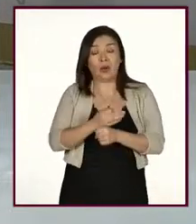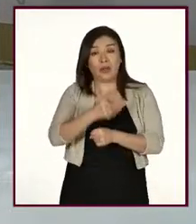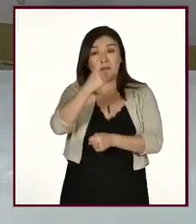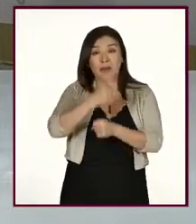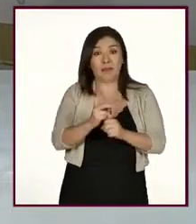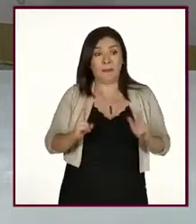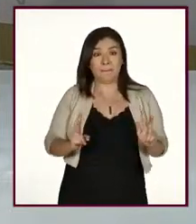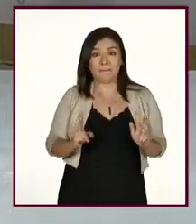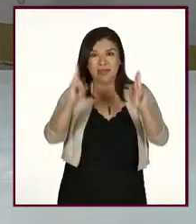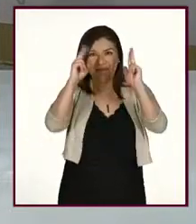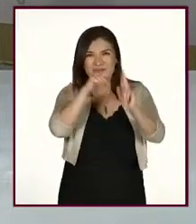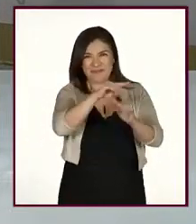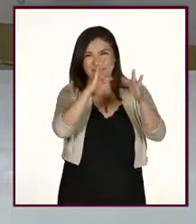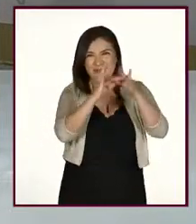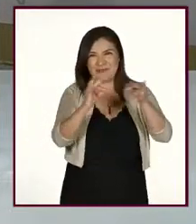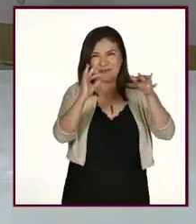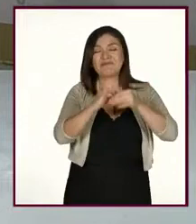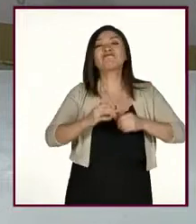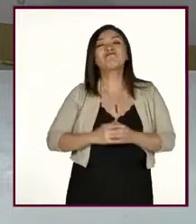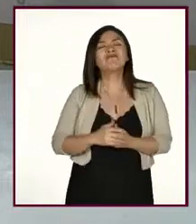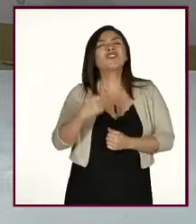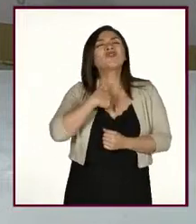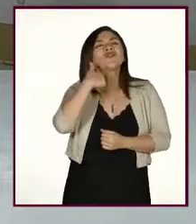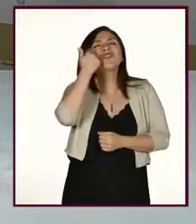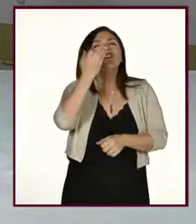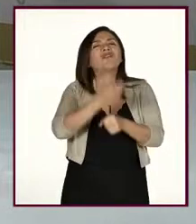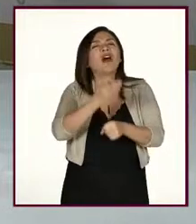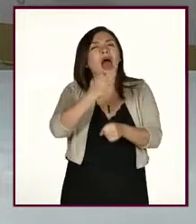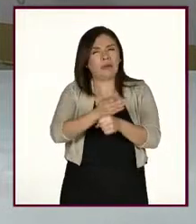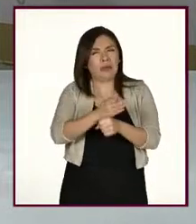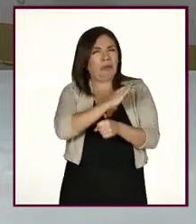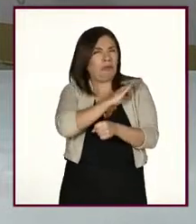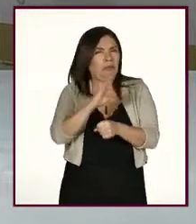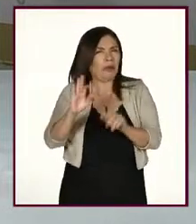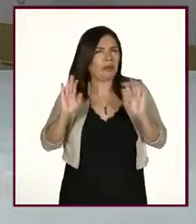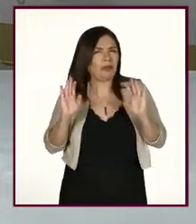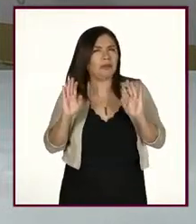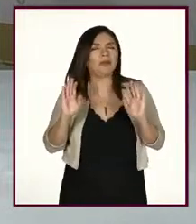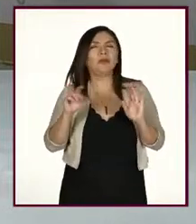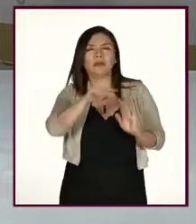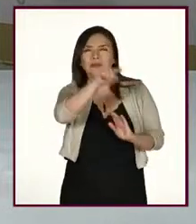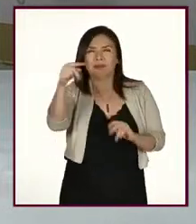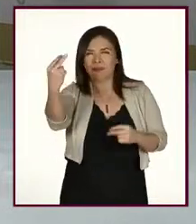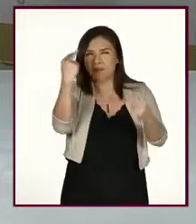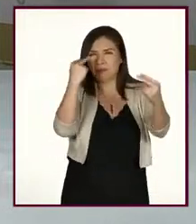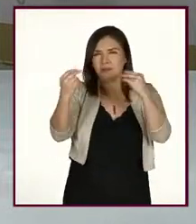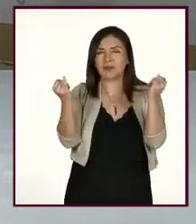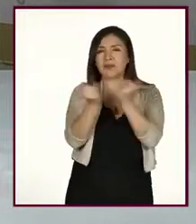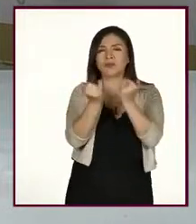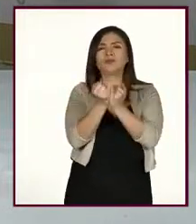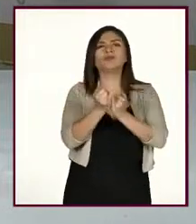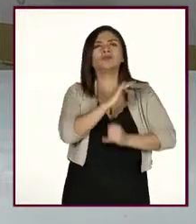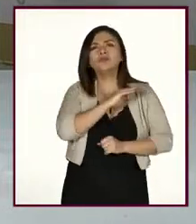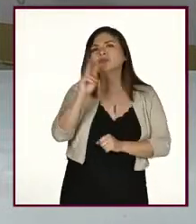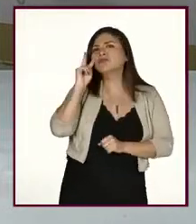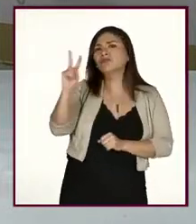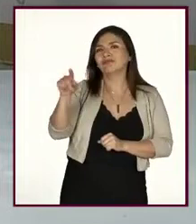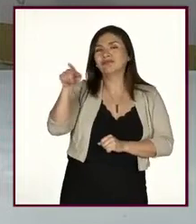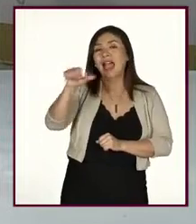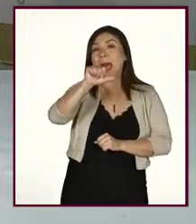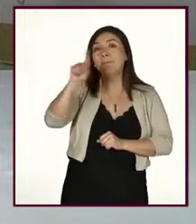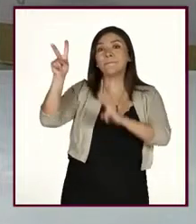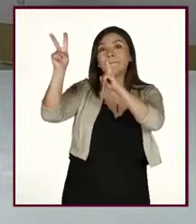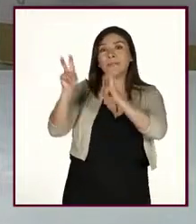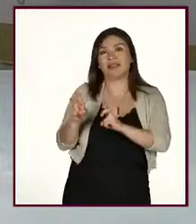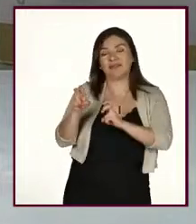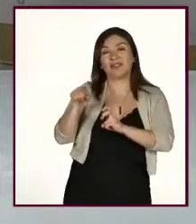primera parte de la presentación, pero a mí me gustaría, doctor, y a ustedes que nos acompañan, que revisemos lo de Mentimeter. Lo